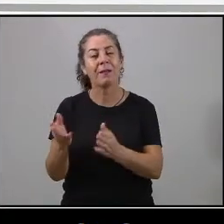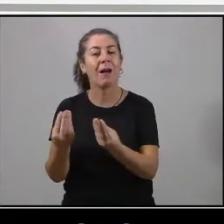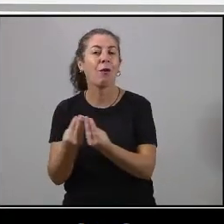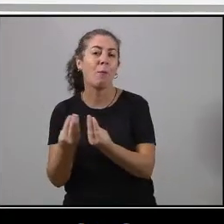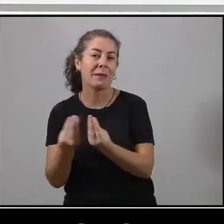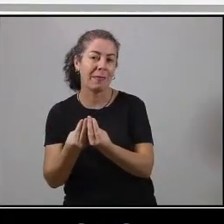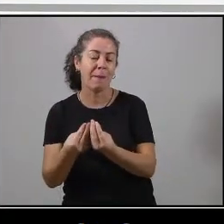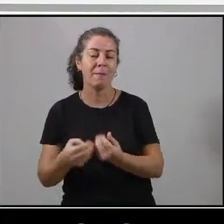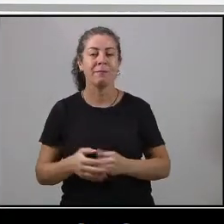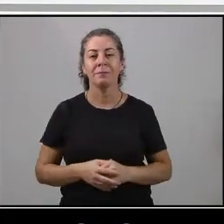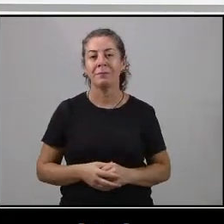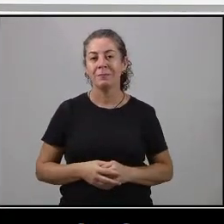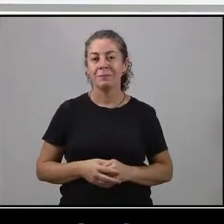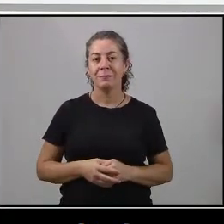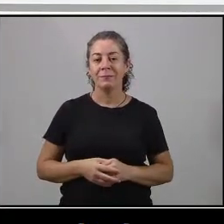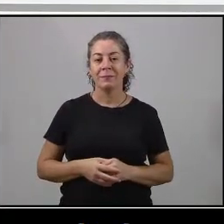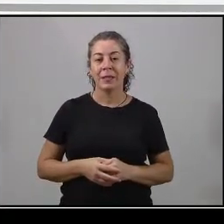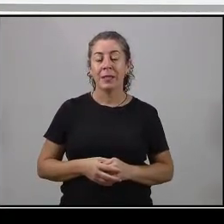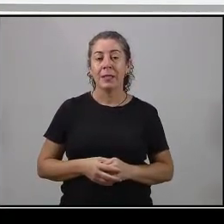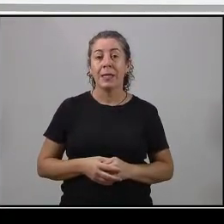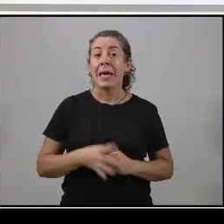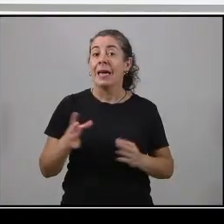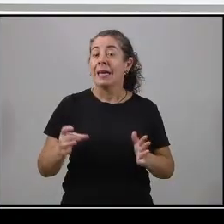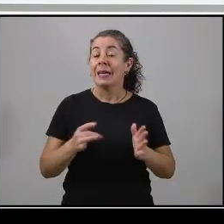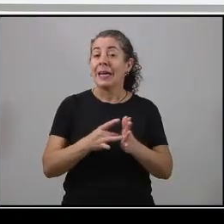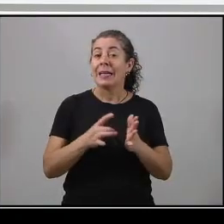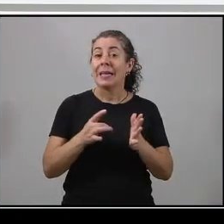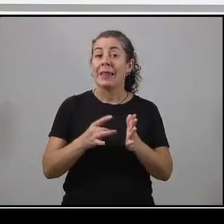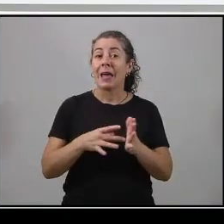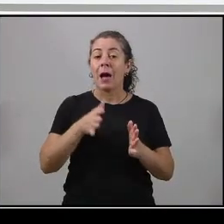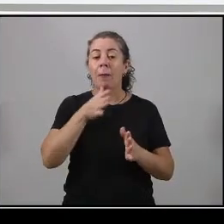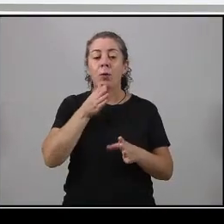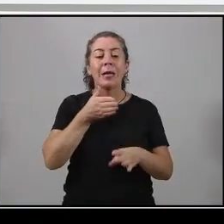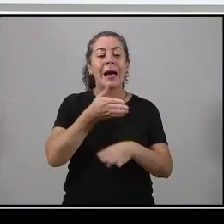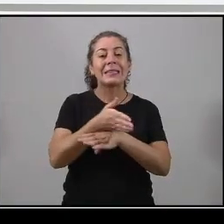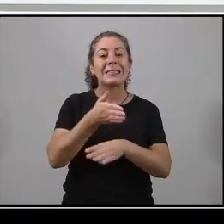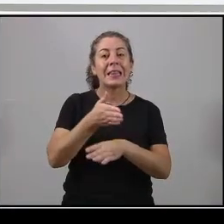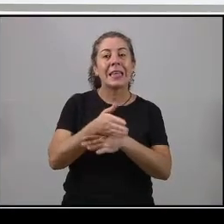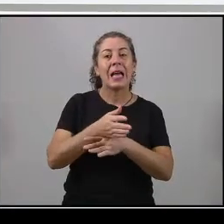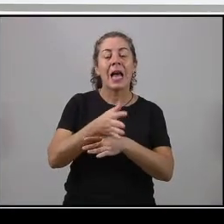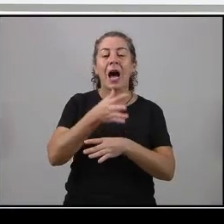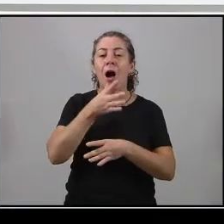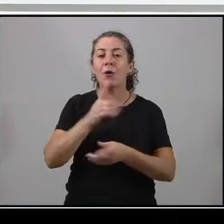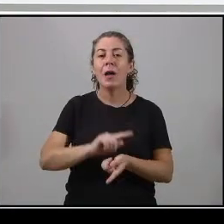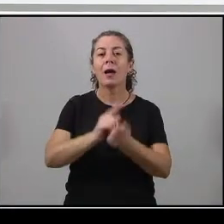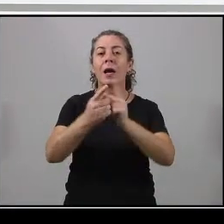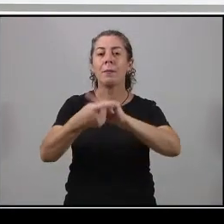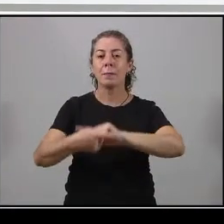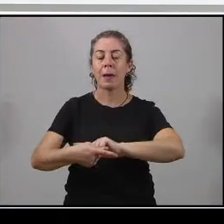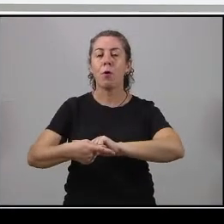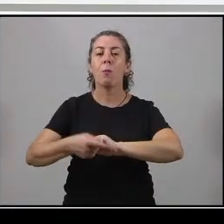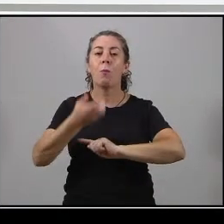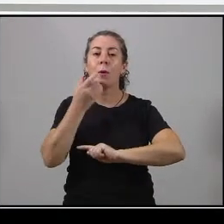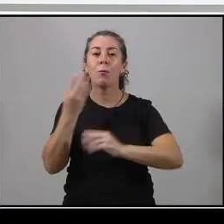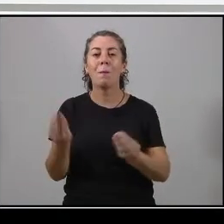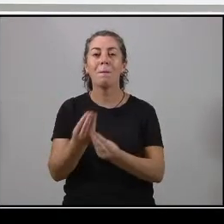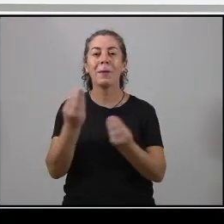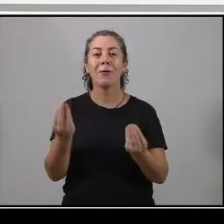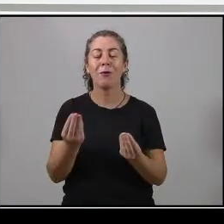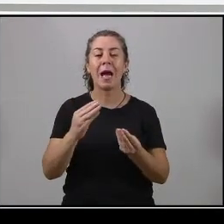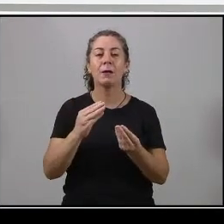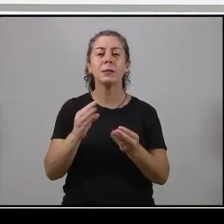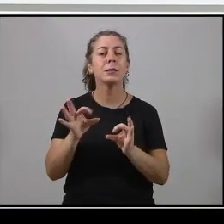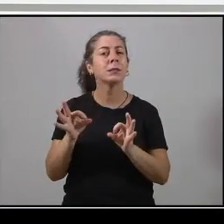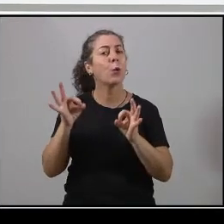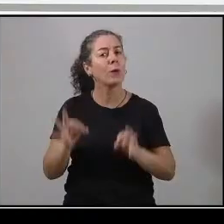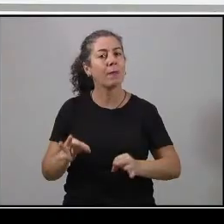acompañada. De la mejora de la calidad asistencial pasamos a la mejora de la seguridad vial, con una medida